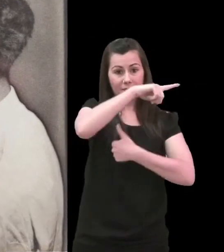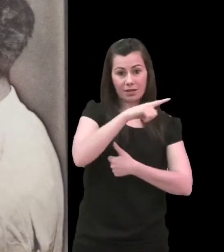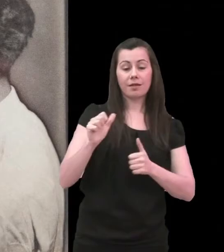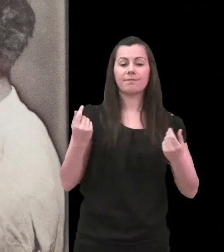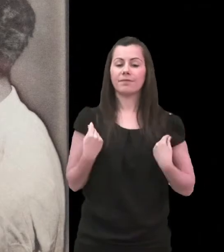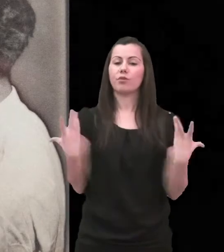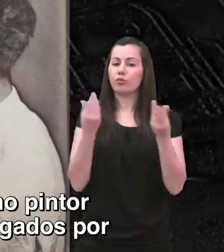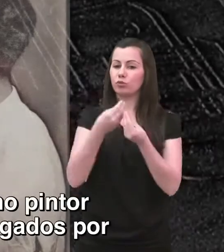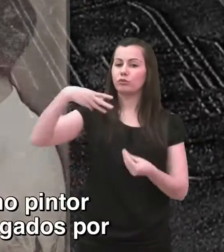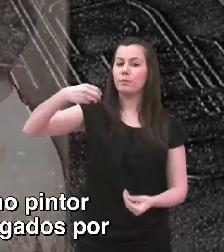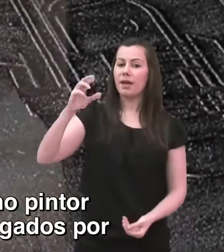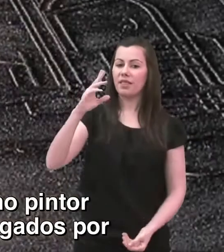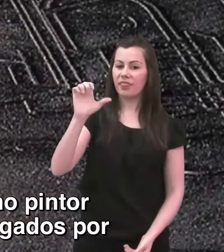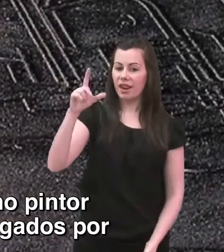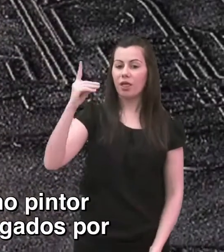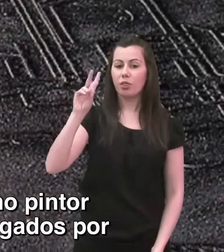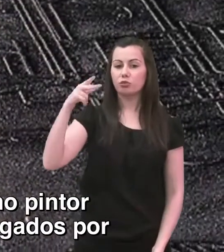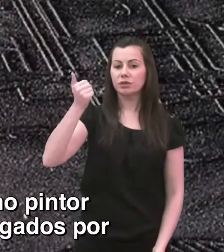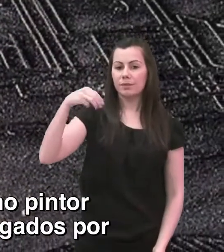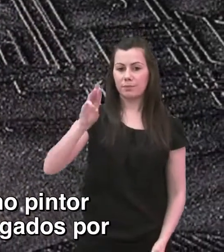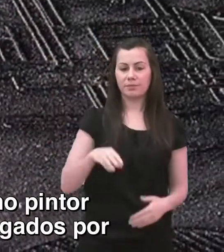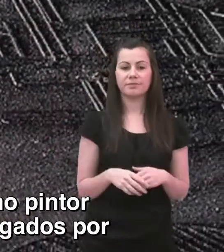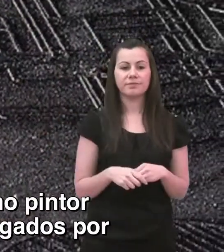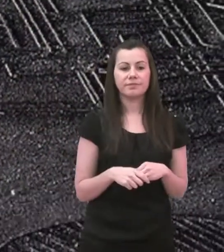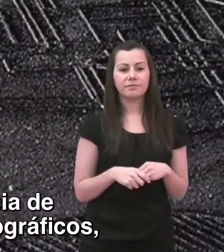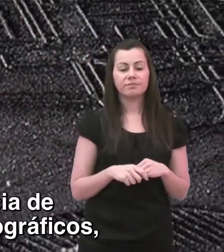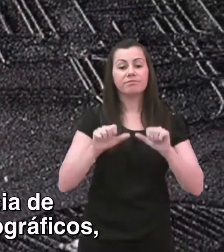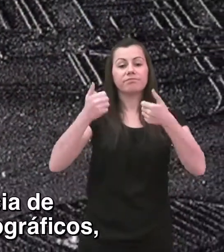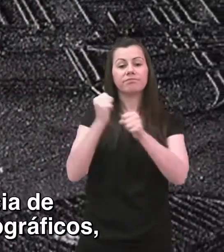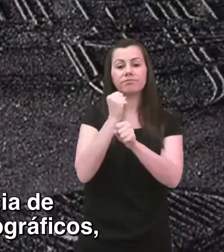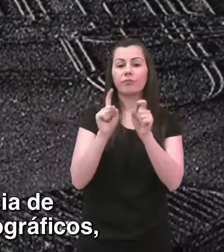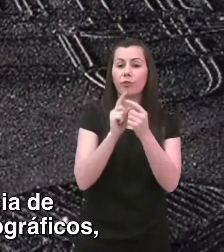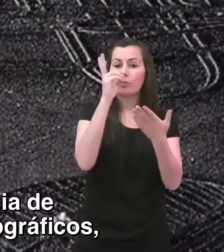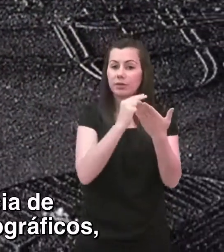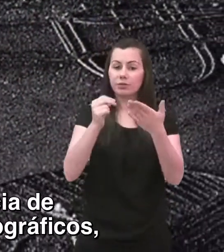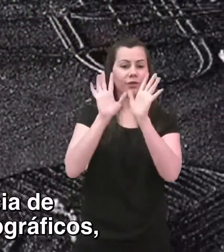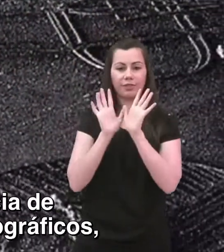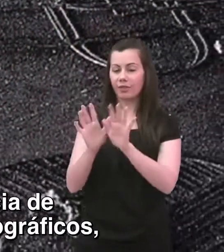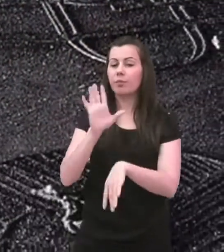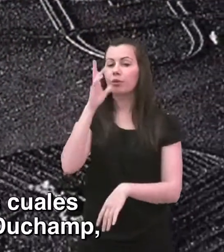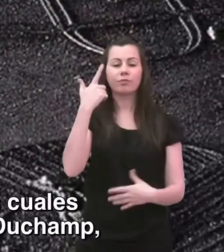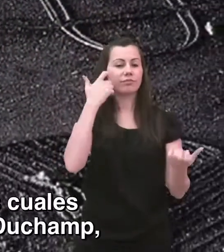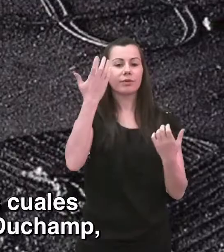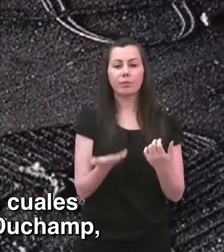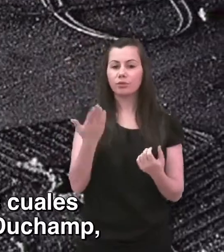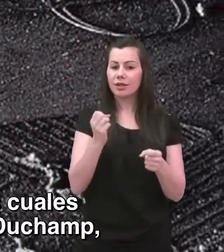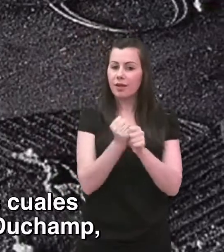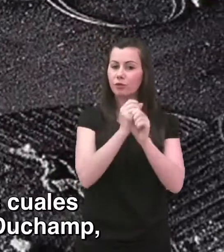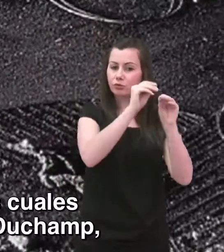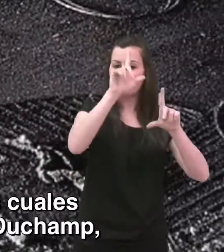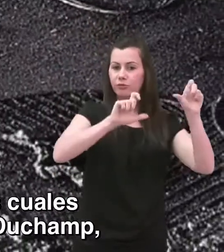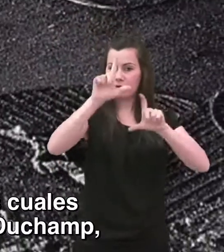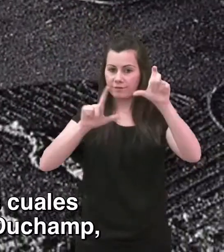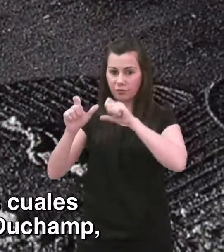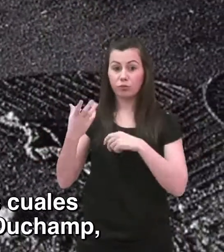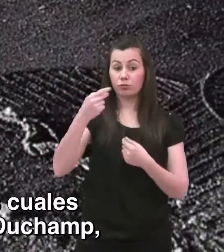Norteamérica. Sus inicios como pintor han quedado relegados por la importancia de sus trabajos fotográficos, muchos de los